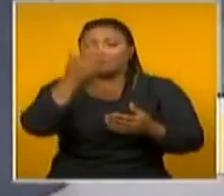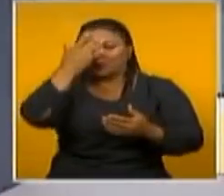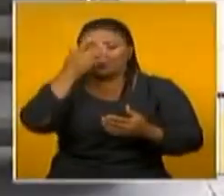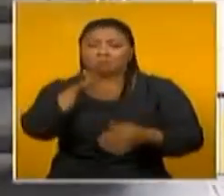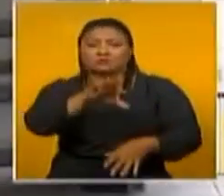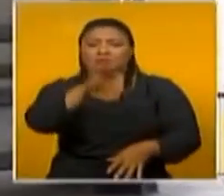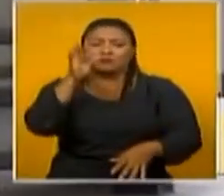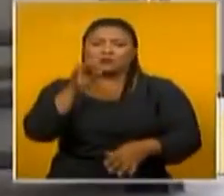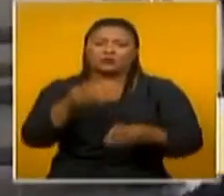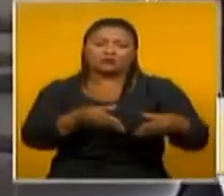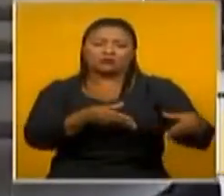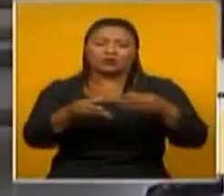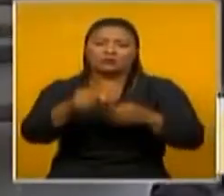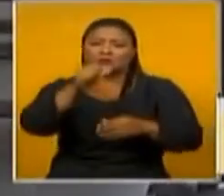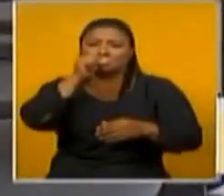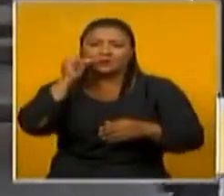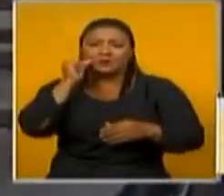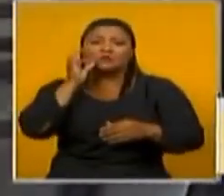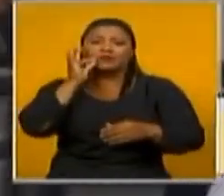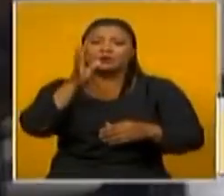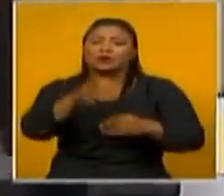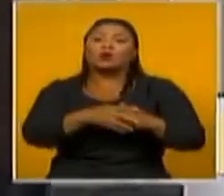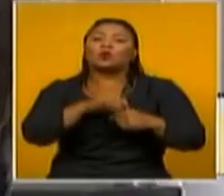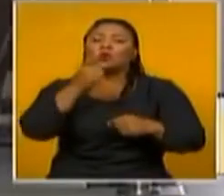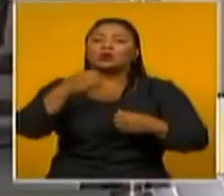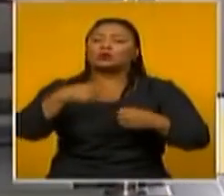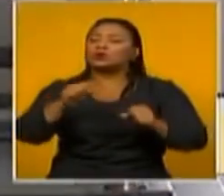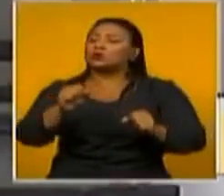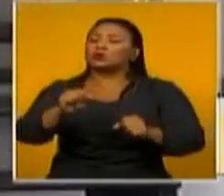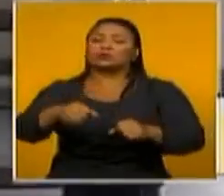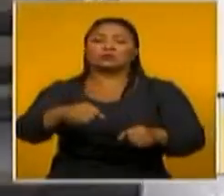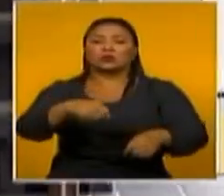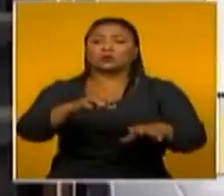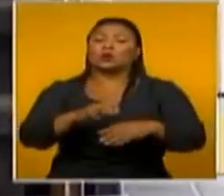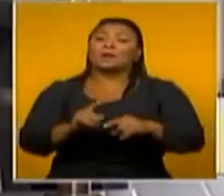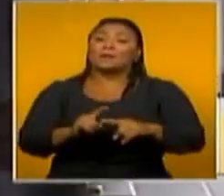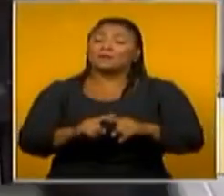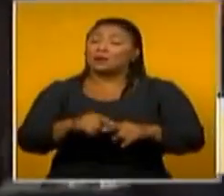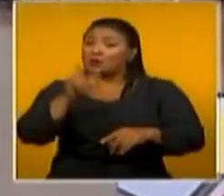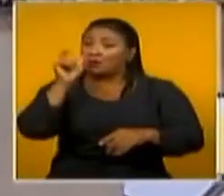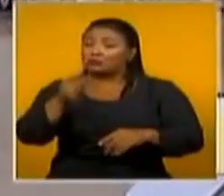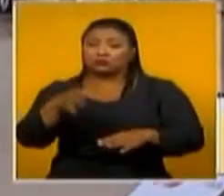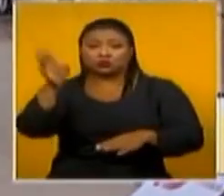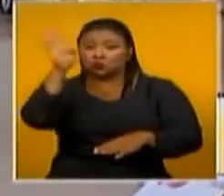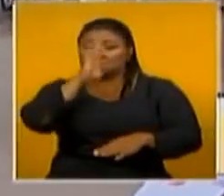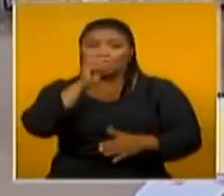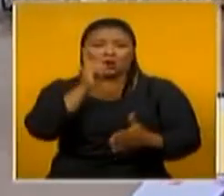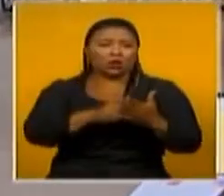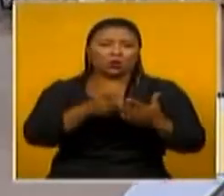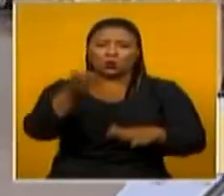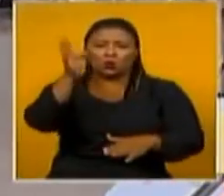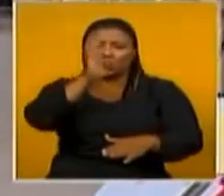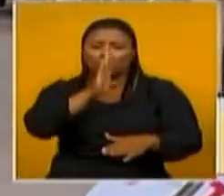de marihuana mientras viajaba en una tricimoto. Debemos informar que esta persona no tiene antecedentes, se